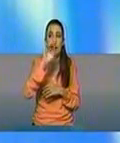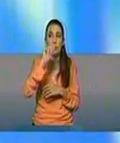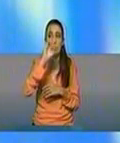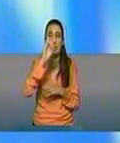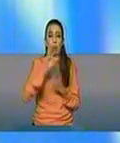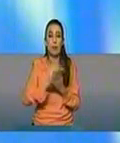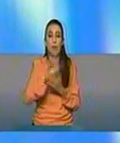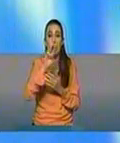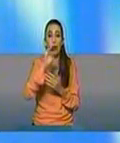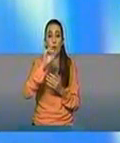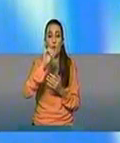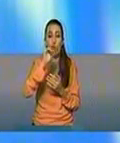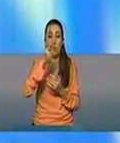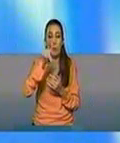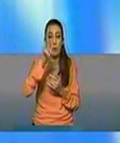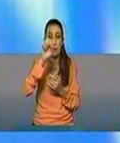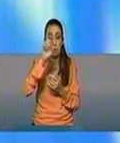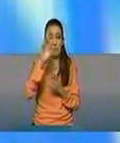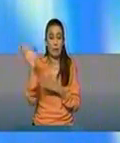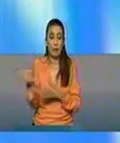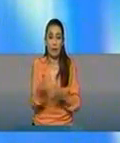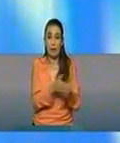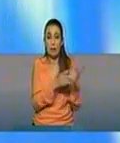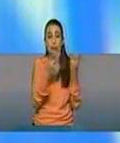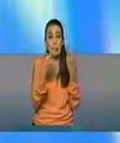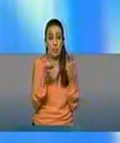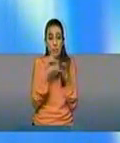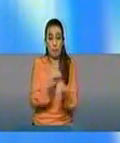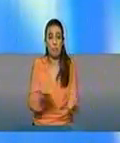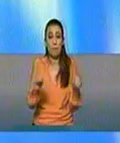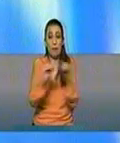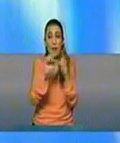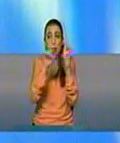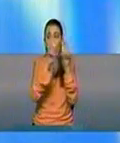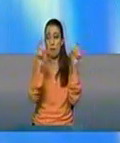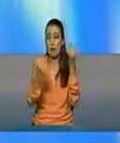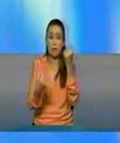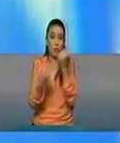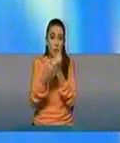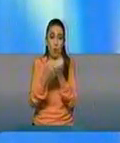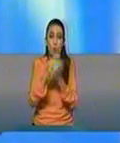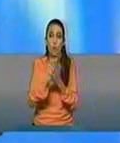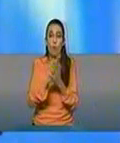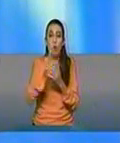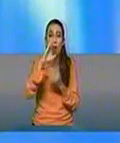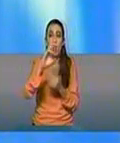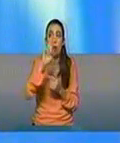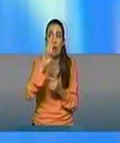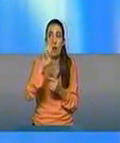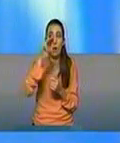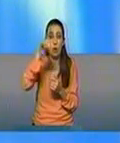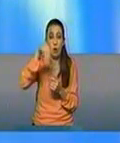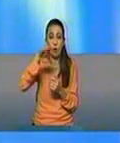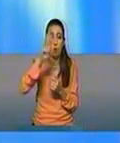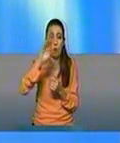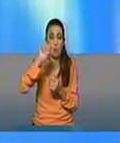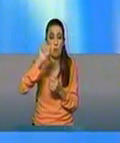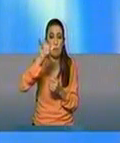Wimper y Orellana. Ahí estamos en nuestra fábrica que hacemos tours cerveceros, donde pueden conocer el proceso. Estamos en Cumbayá, en la Osvaldo Guayasamín y Siena.